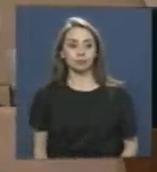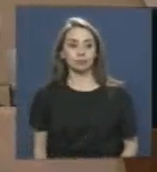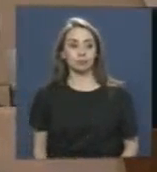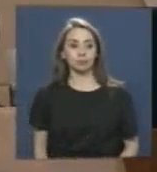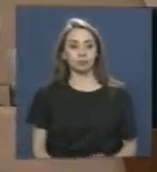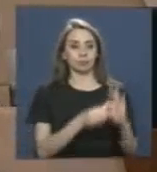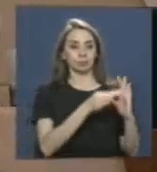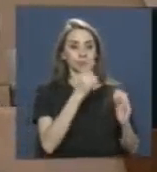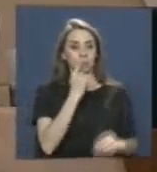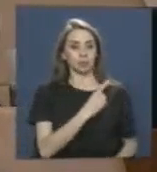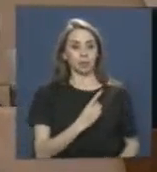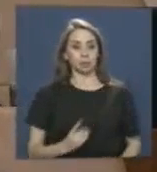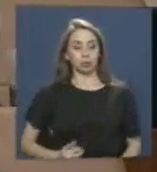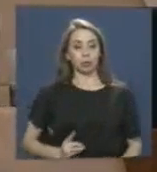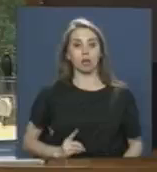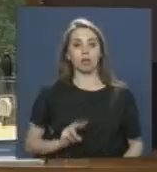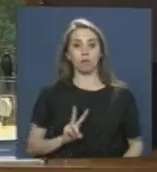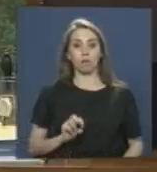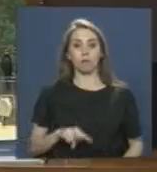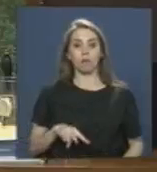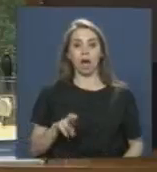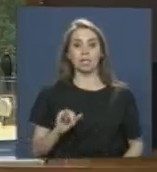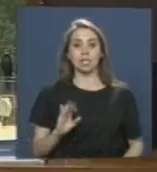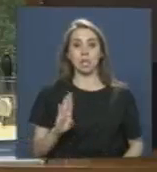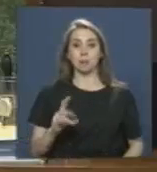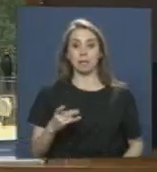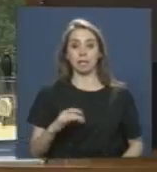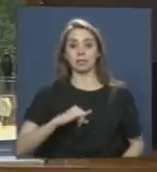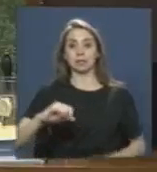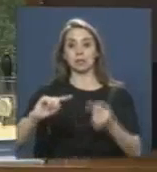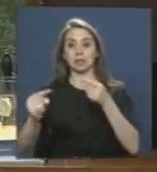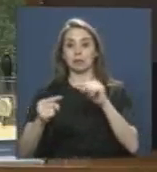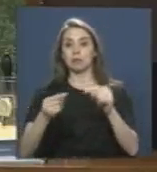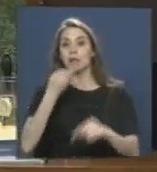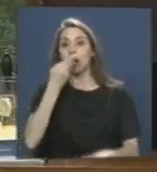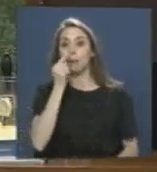Gracias, diputado Enrique Fanris Albergue. Continuando con el debate, tiene la palabra el diputado Claudio.